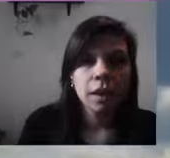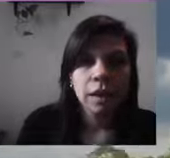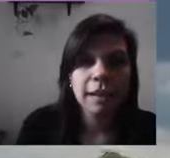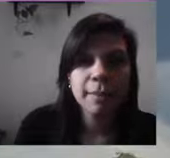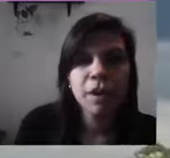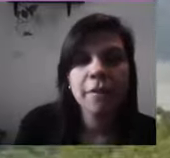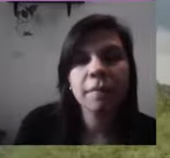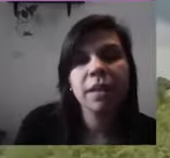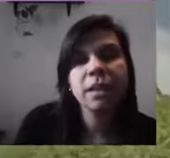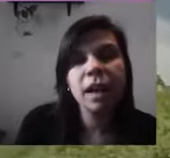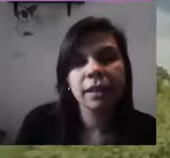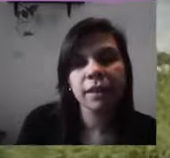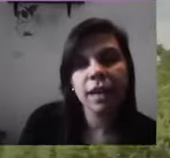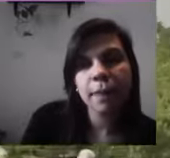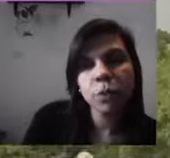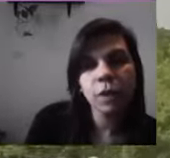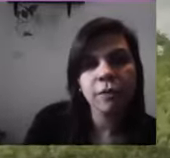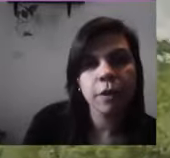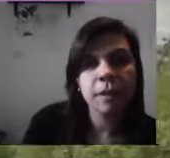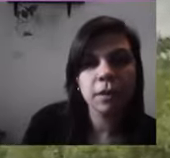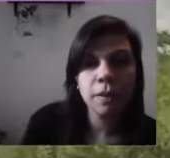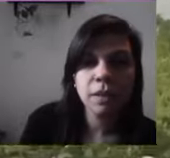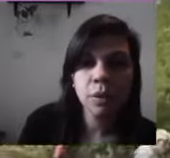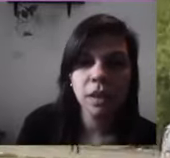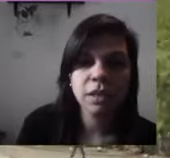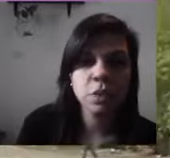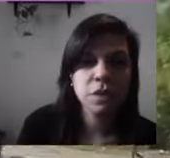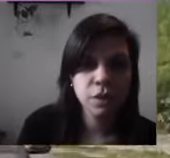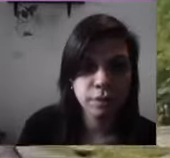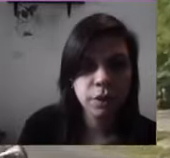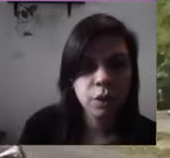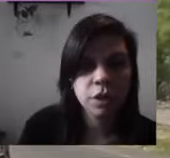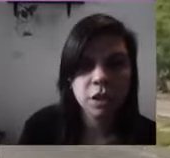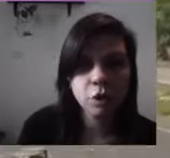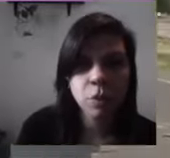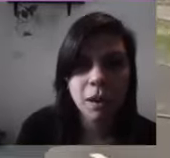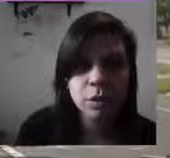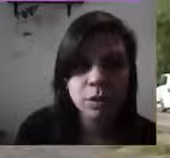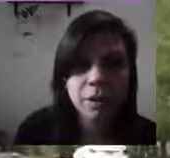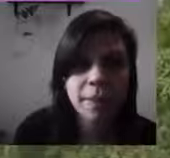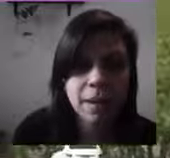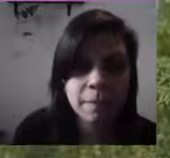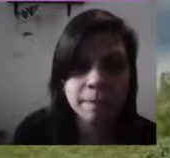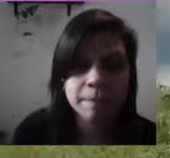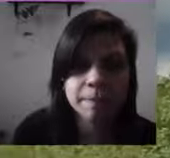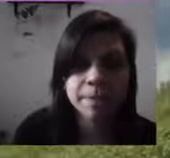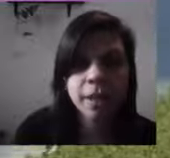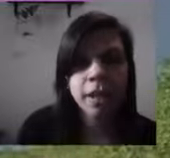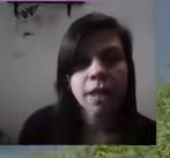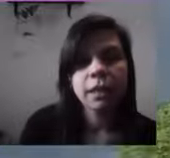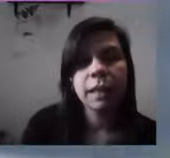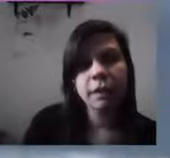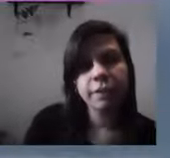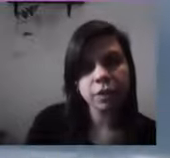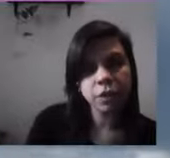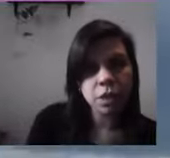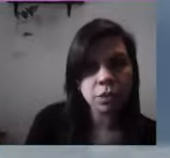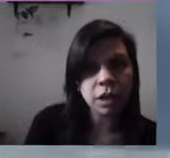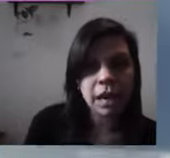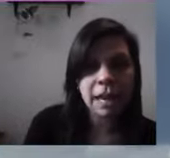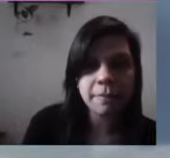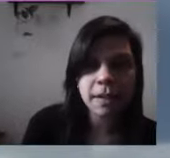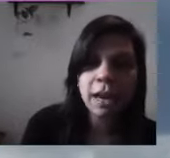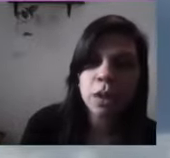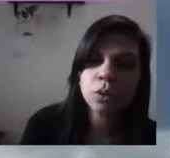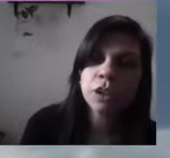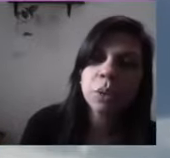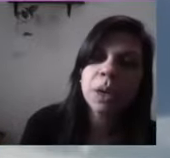Les damos la bienvenida a esta cápsula informativa sobre la situación de los derechos humanos en Panamá. Las manifestaciones